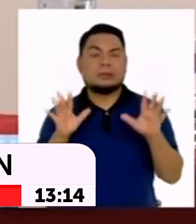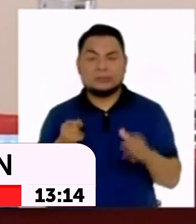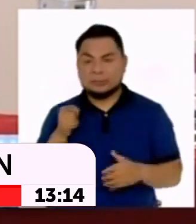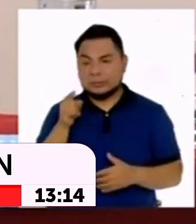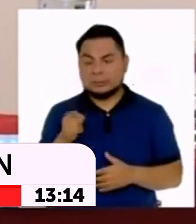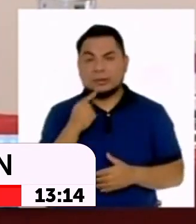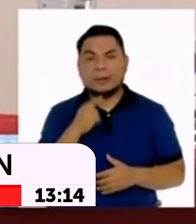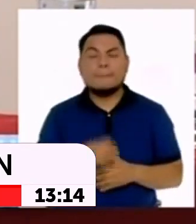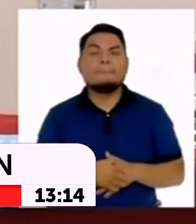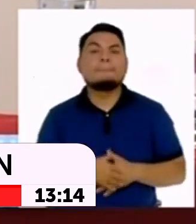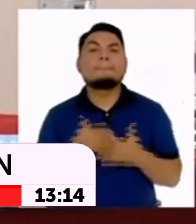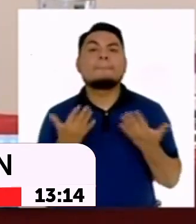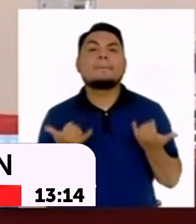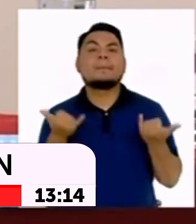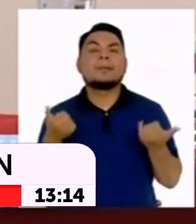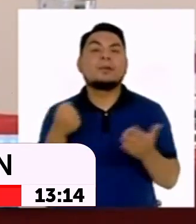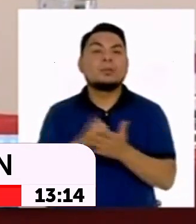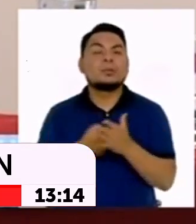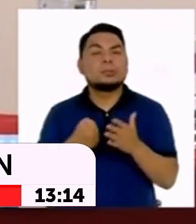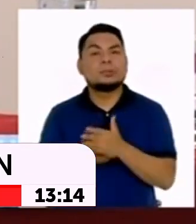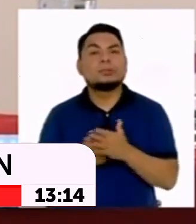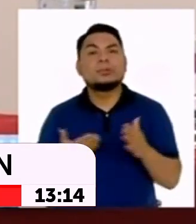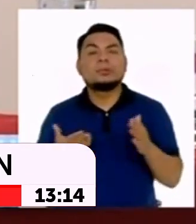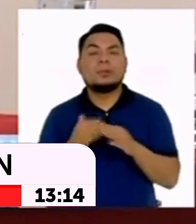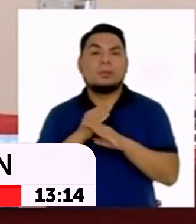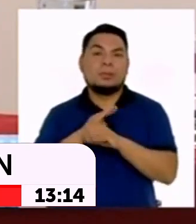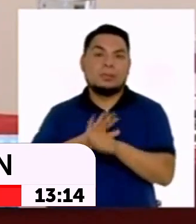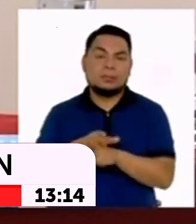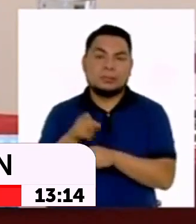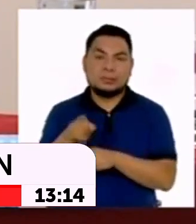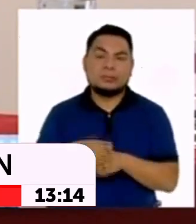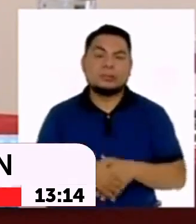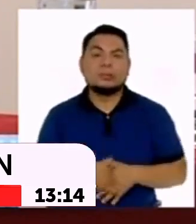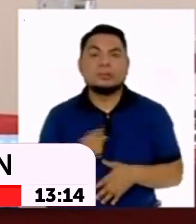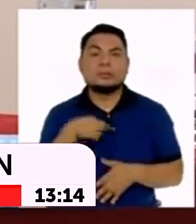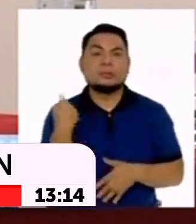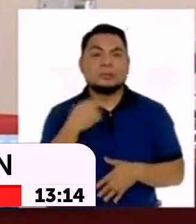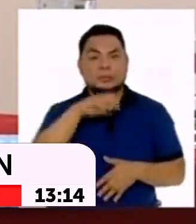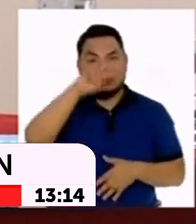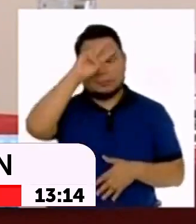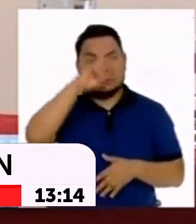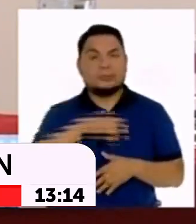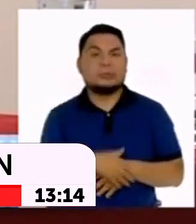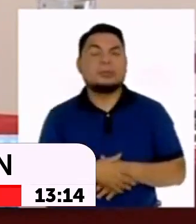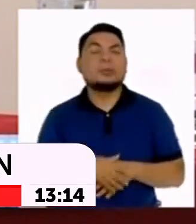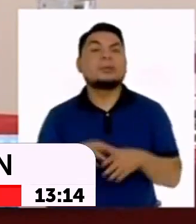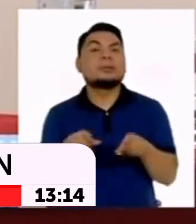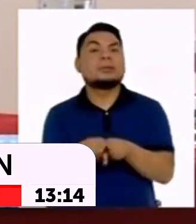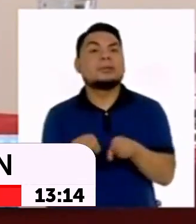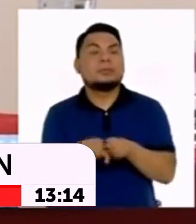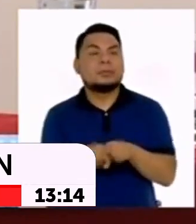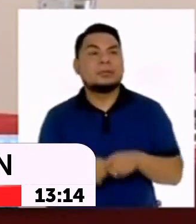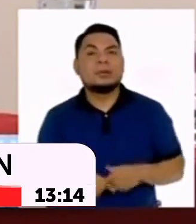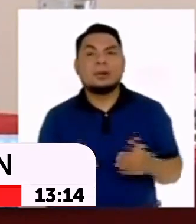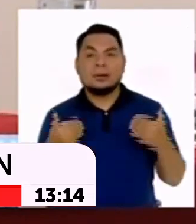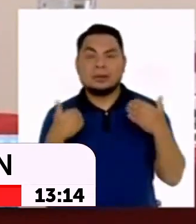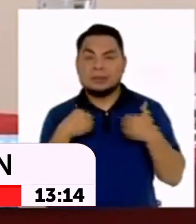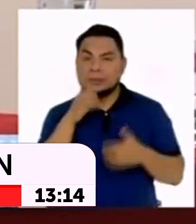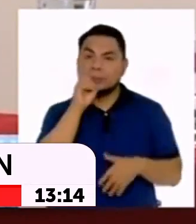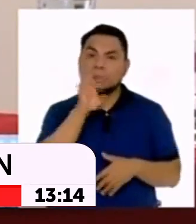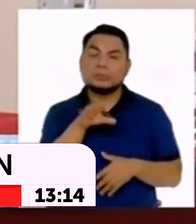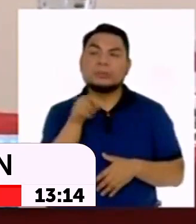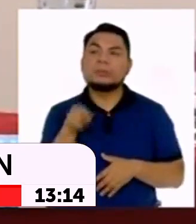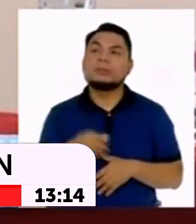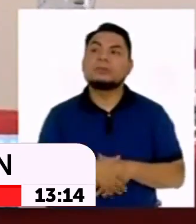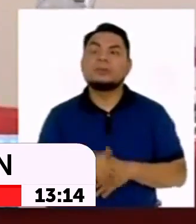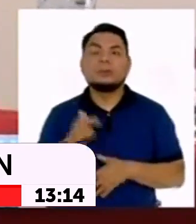ventaja en la lucha por contener la pandemia en nuestro país. También tengo que señalar